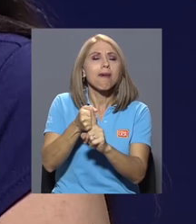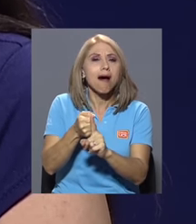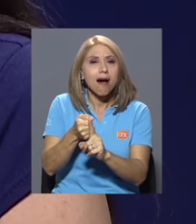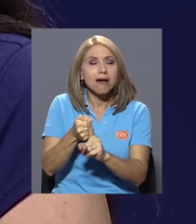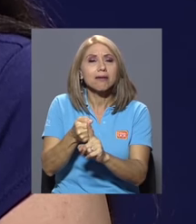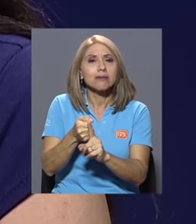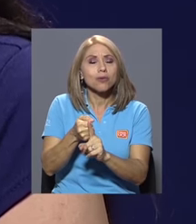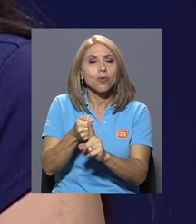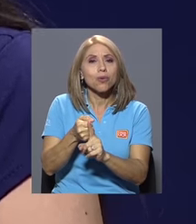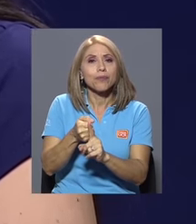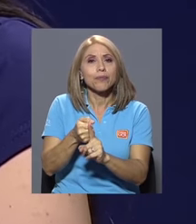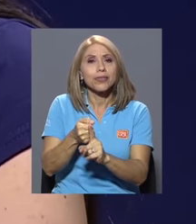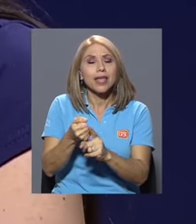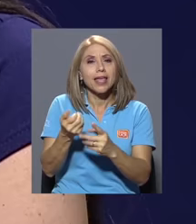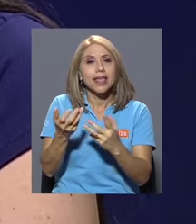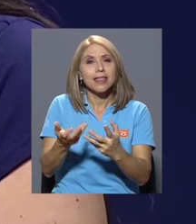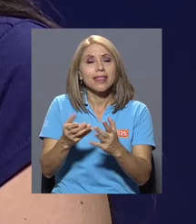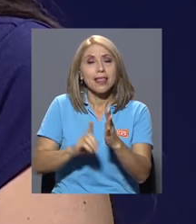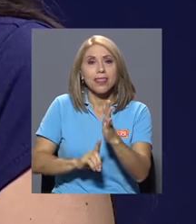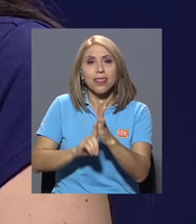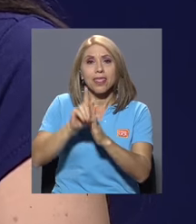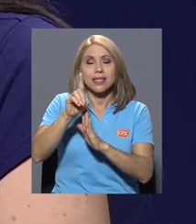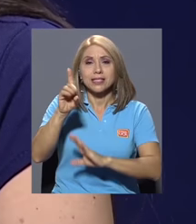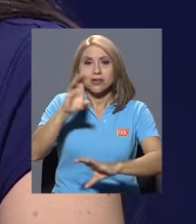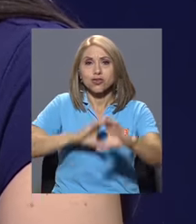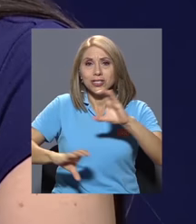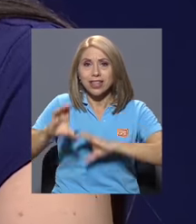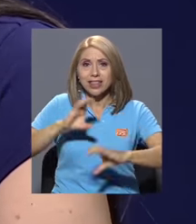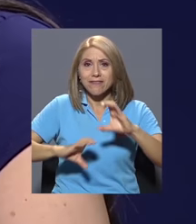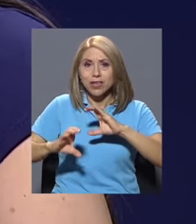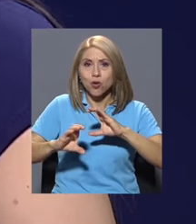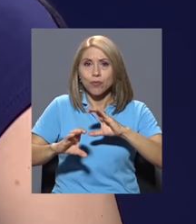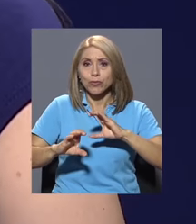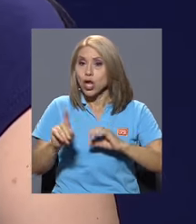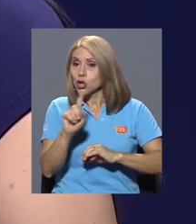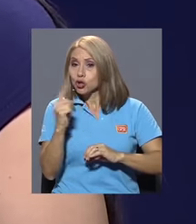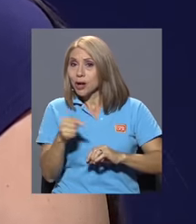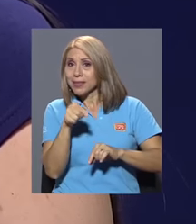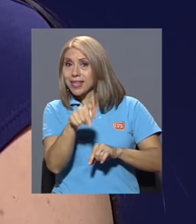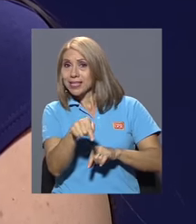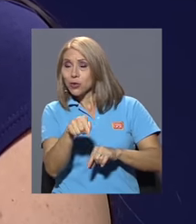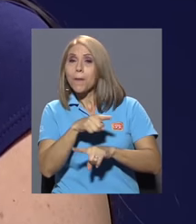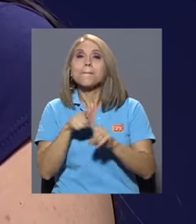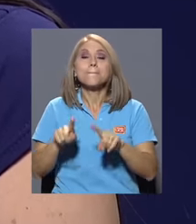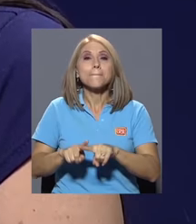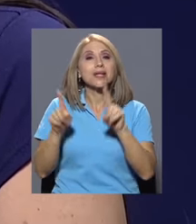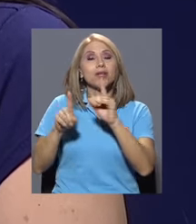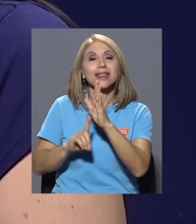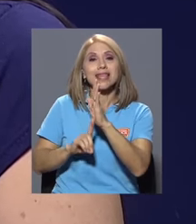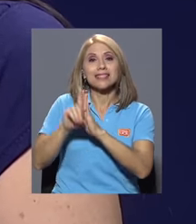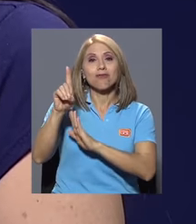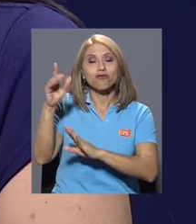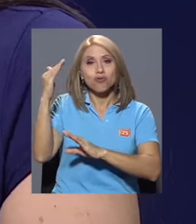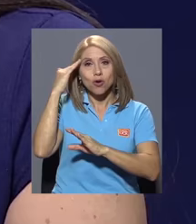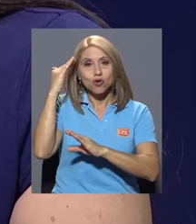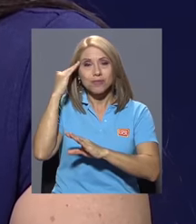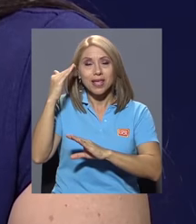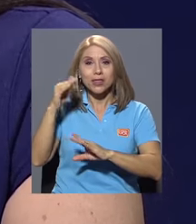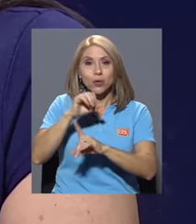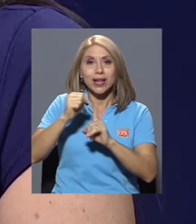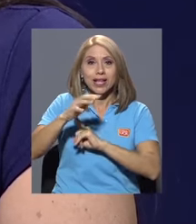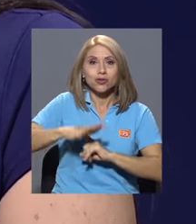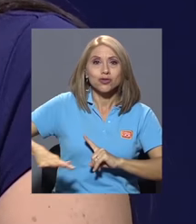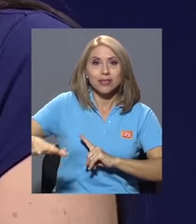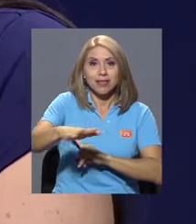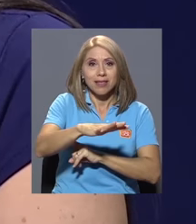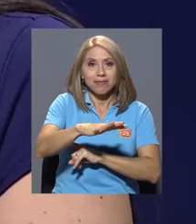tiene el desarrollo científico, más que el desarrollo científico, el desarrollo del conocimiento en la sociedad y cómo el ser